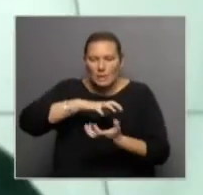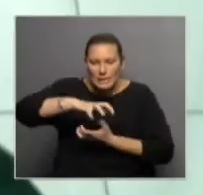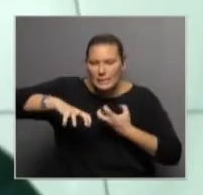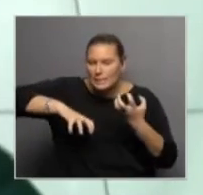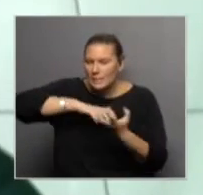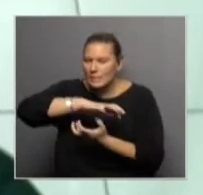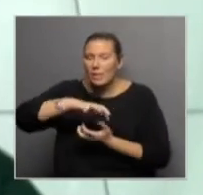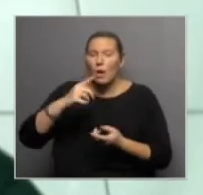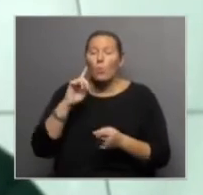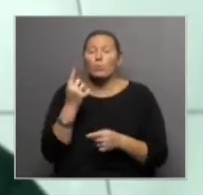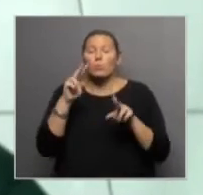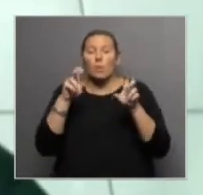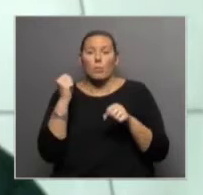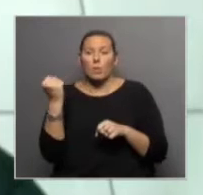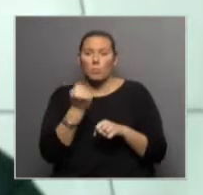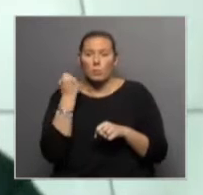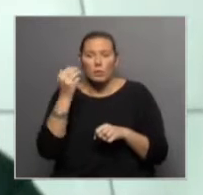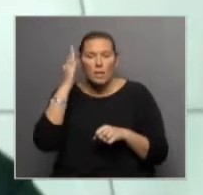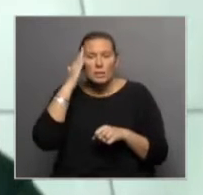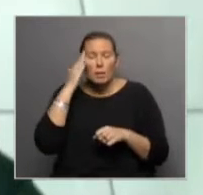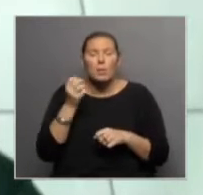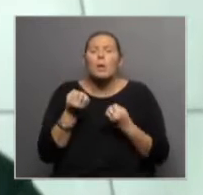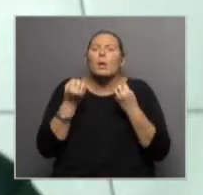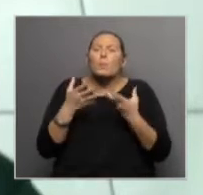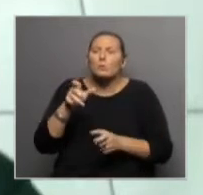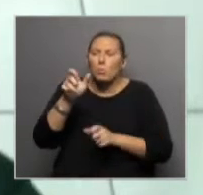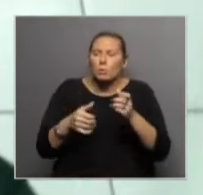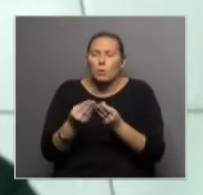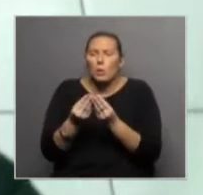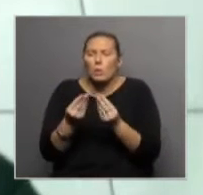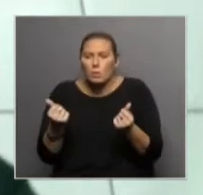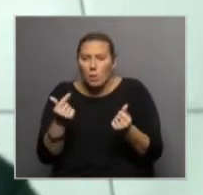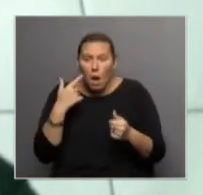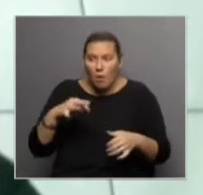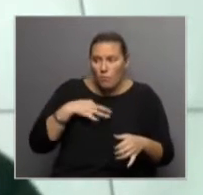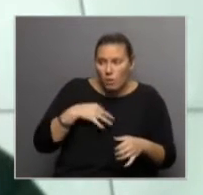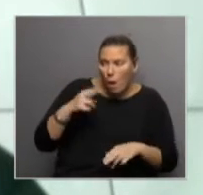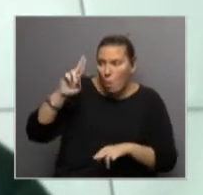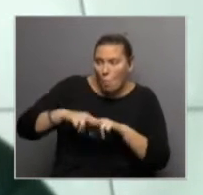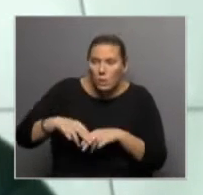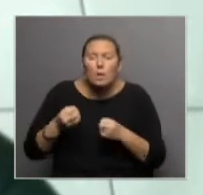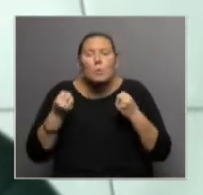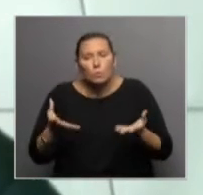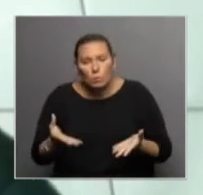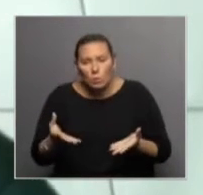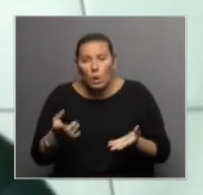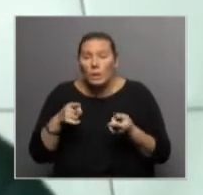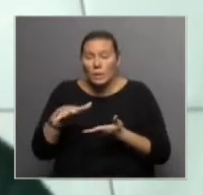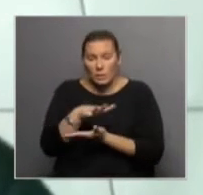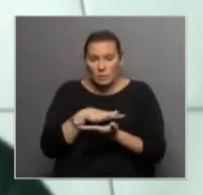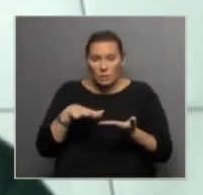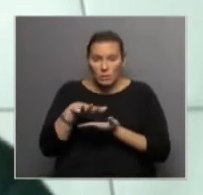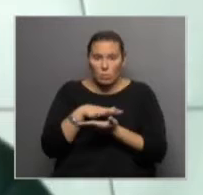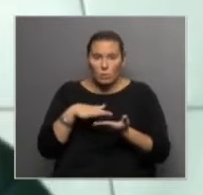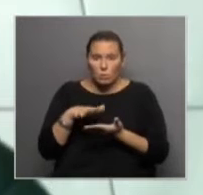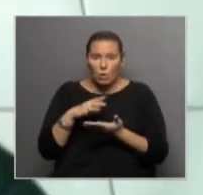los temas principales era saber qué pasó con las personas desaparecidas, si estaban vivas, si estaban muertas. Y en ese contexto, ante